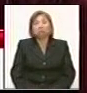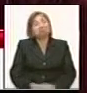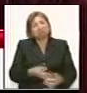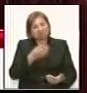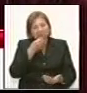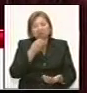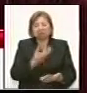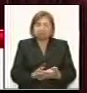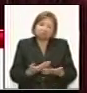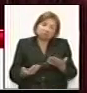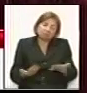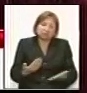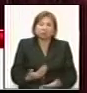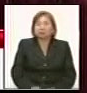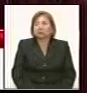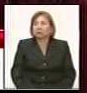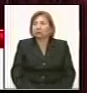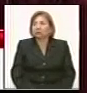a ver.